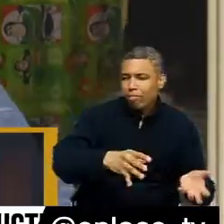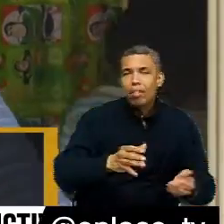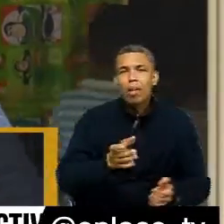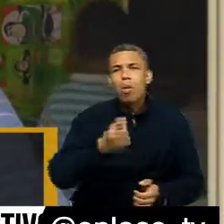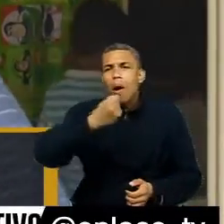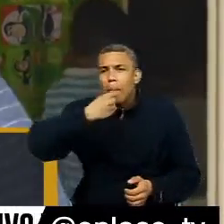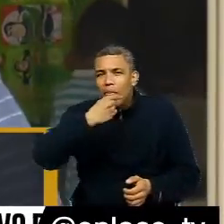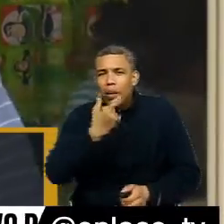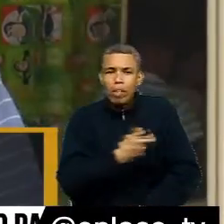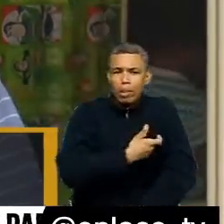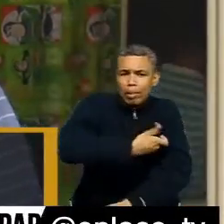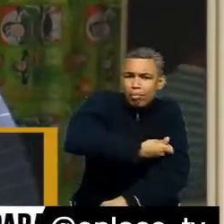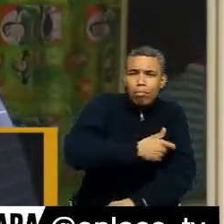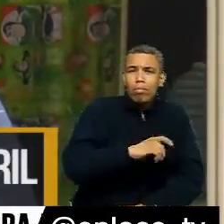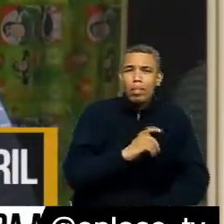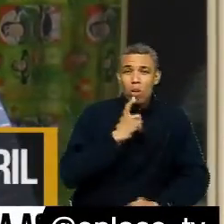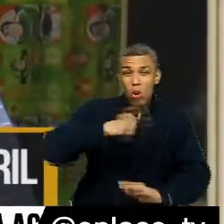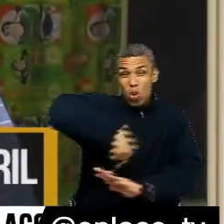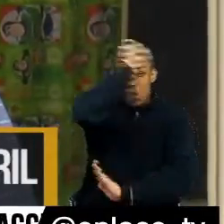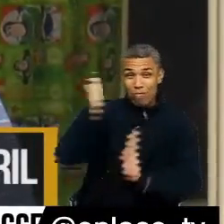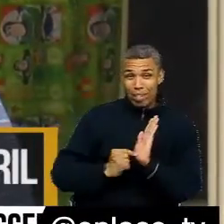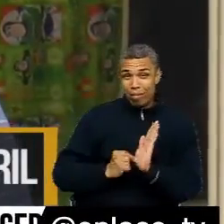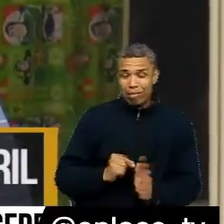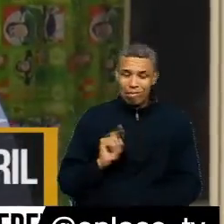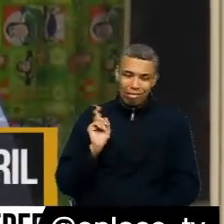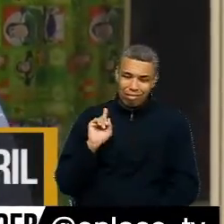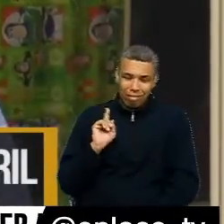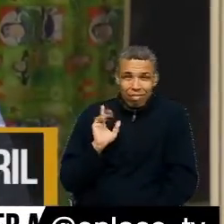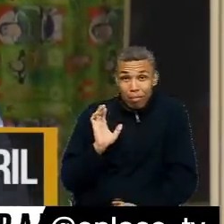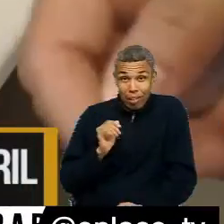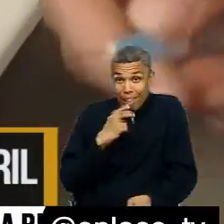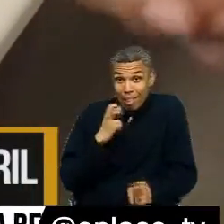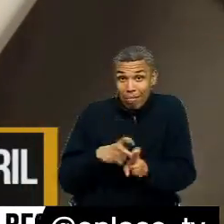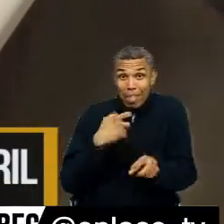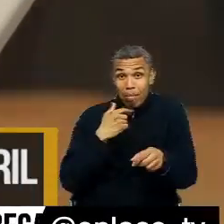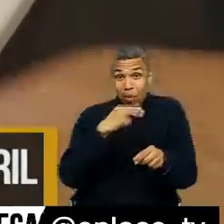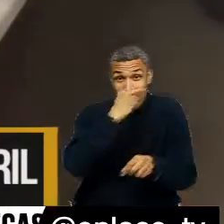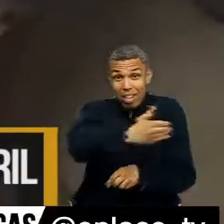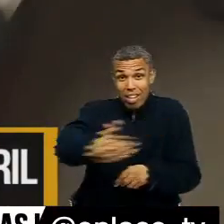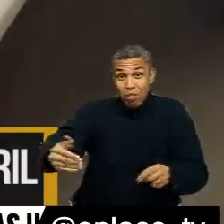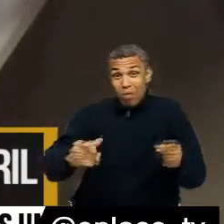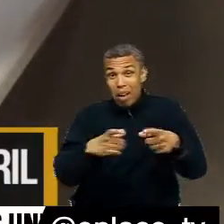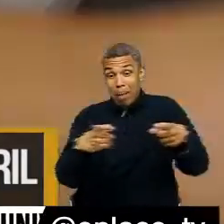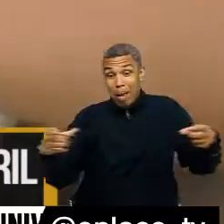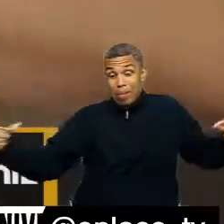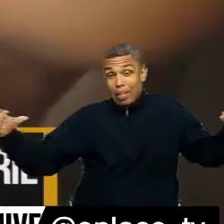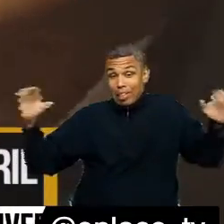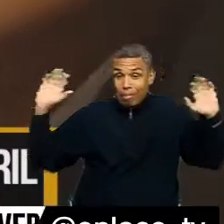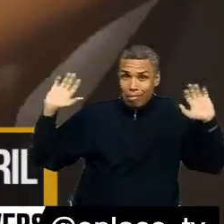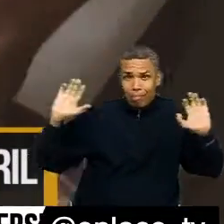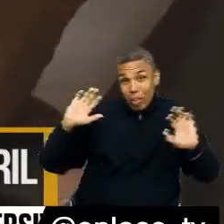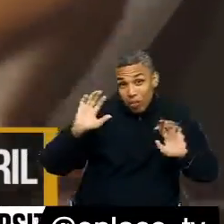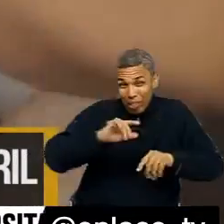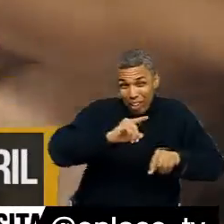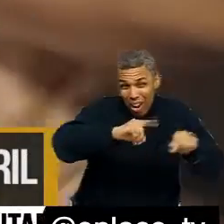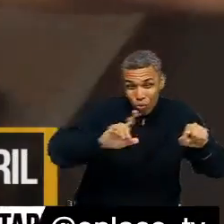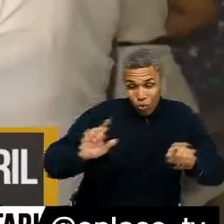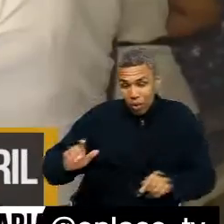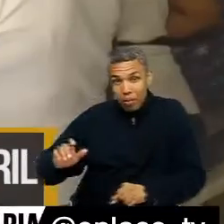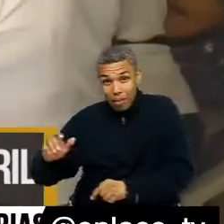nos tocaría traernos una droguería completa, que es imposible, pero sí trajimos algunos los medicamentos más